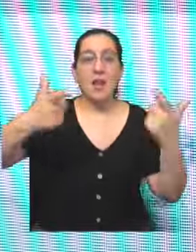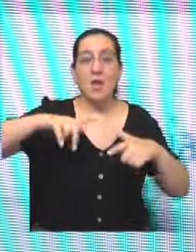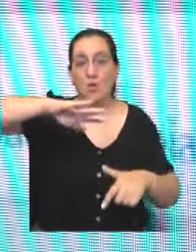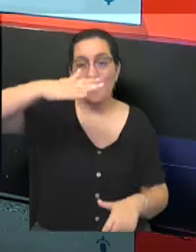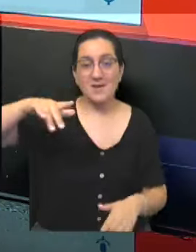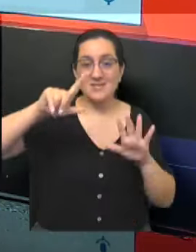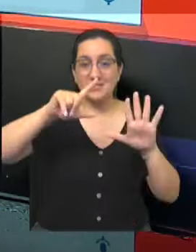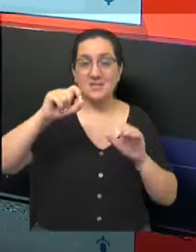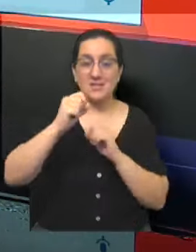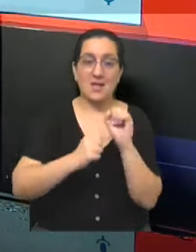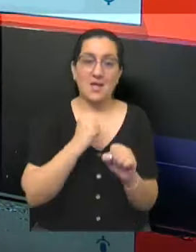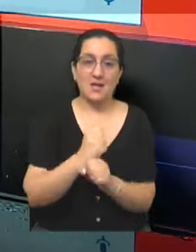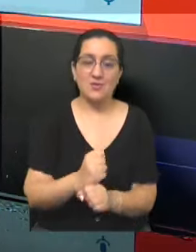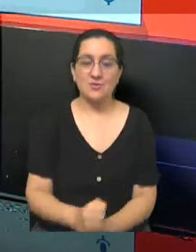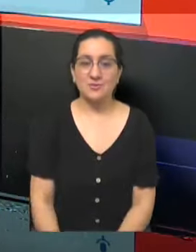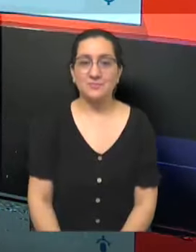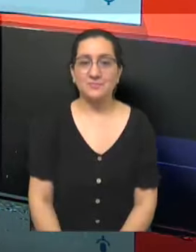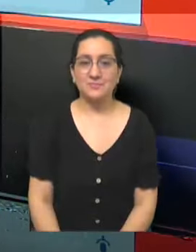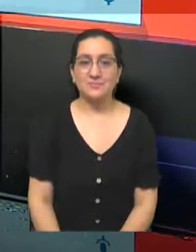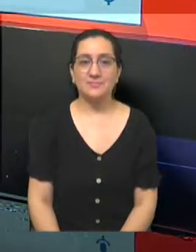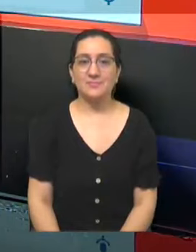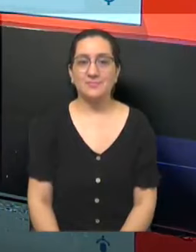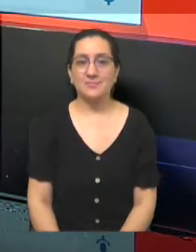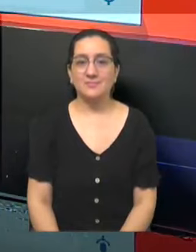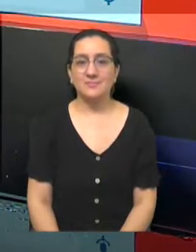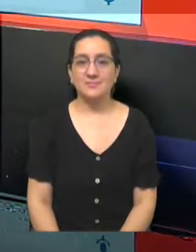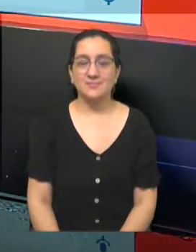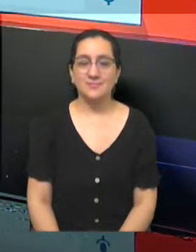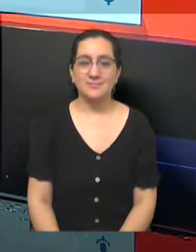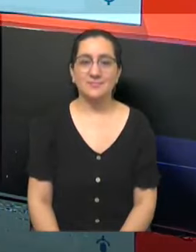70 años. Y nos manda una guiadita de lengua para afuera.